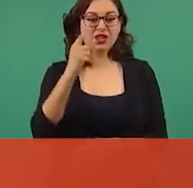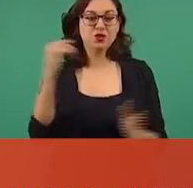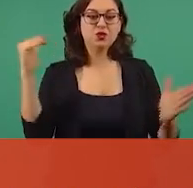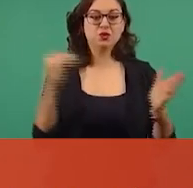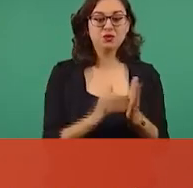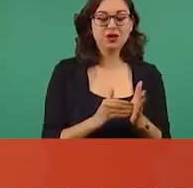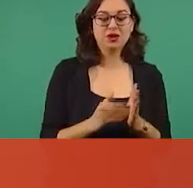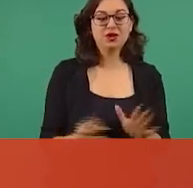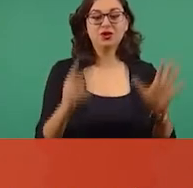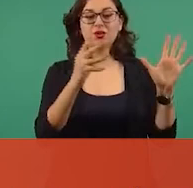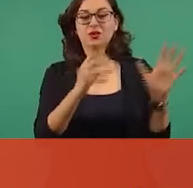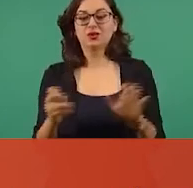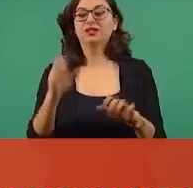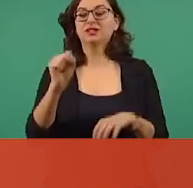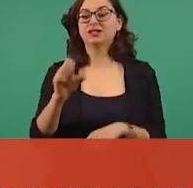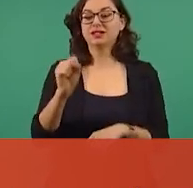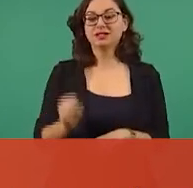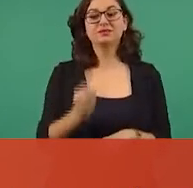1,061,962.